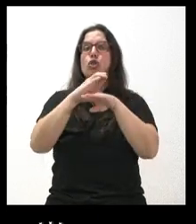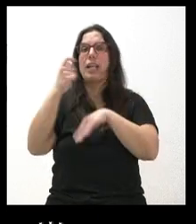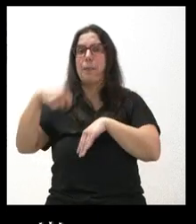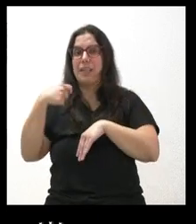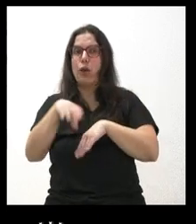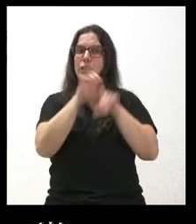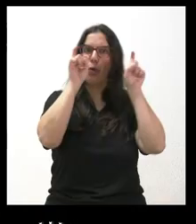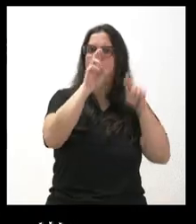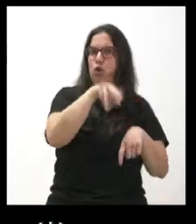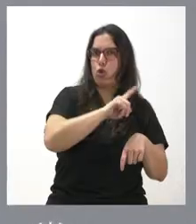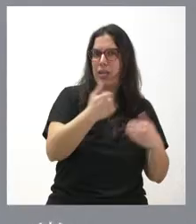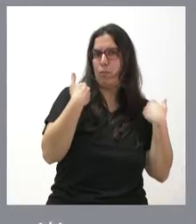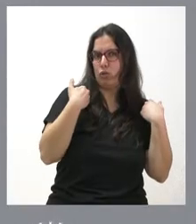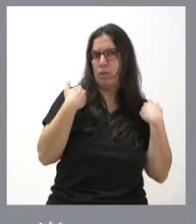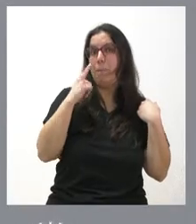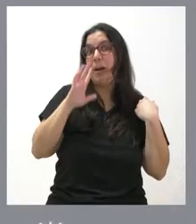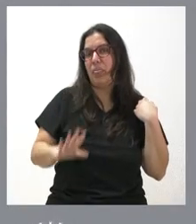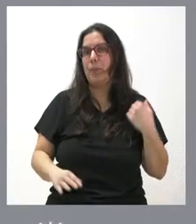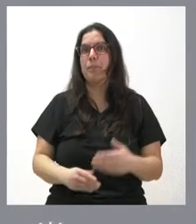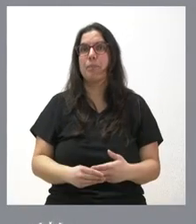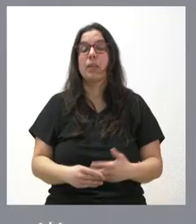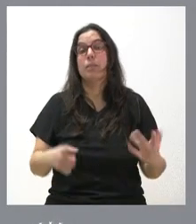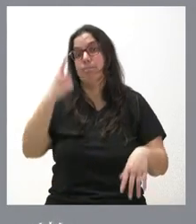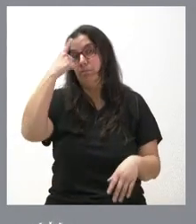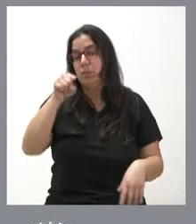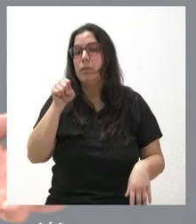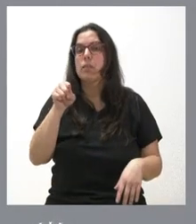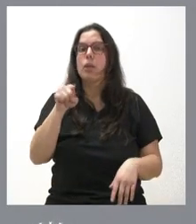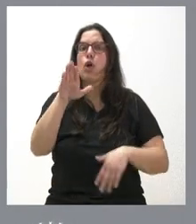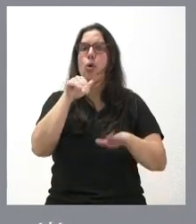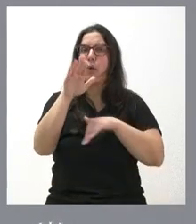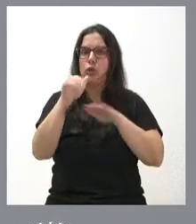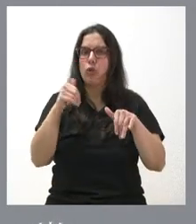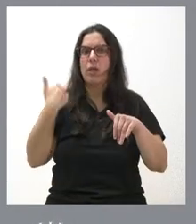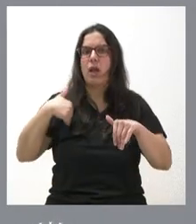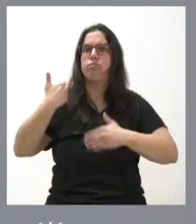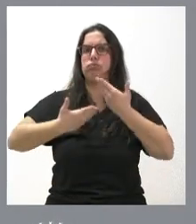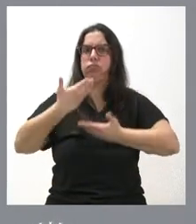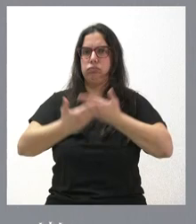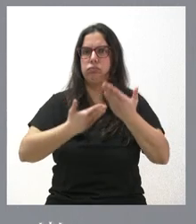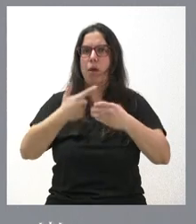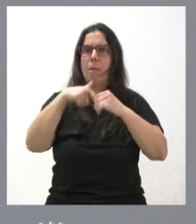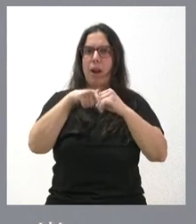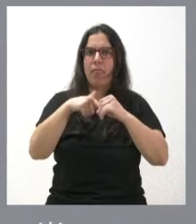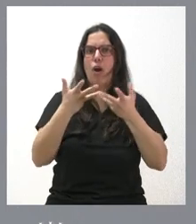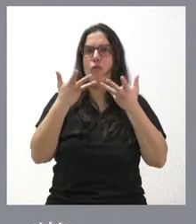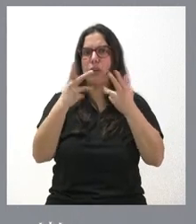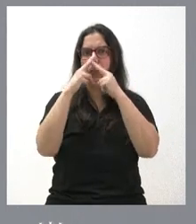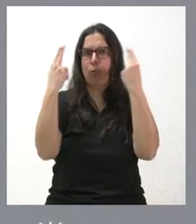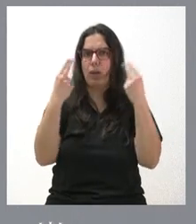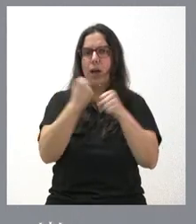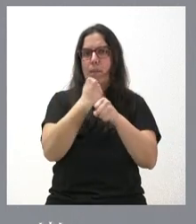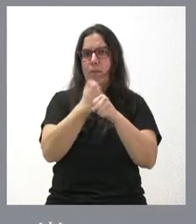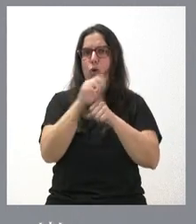consejería de Educación pues saben ustedes que hay una serie de convocatorias ya de plazas de oferta pública de empleo